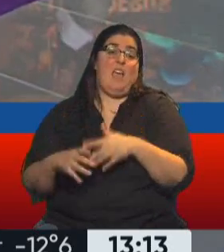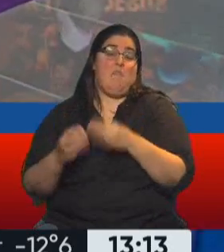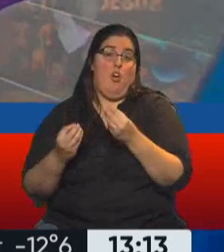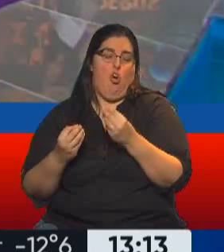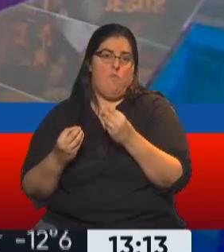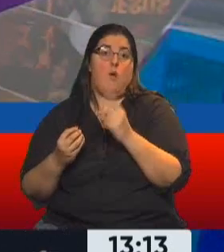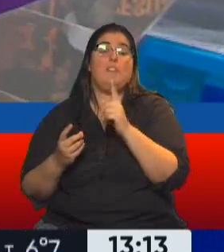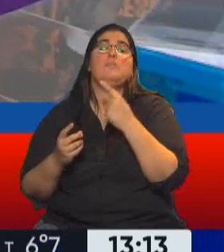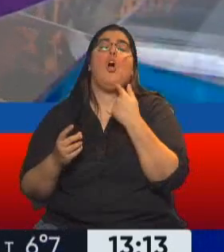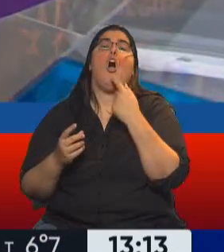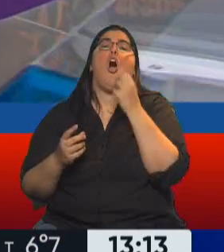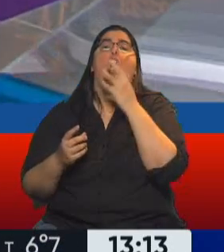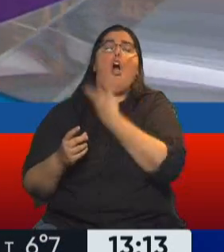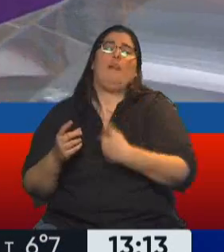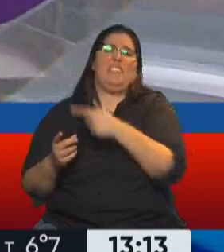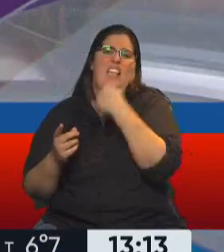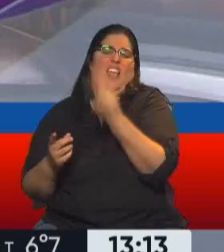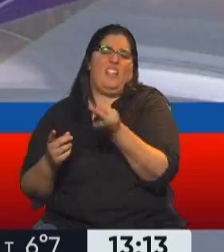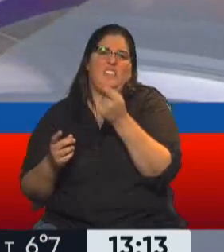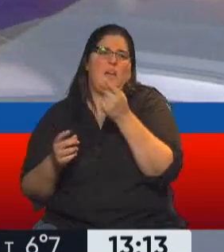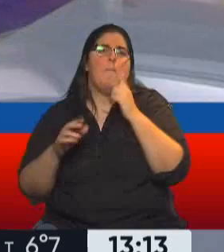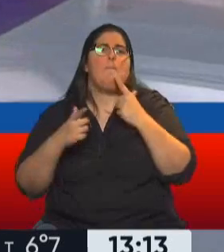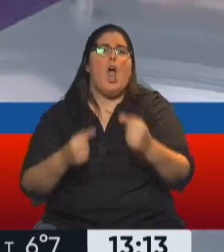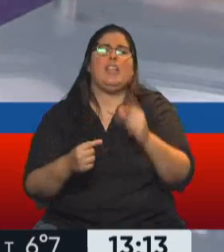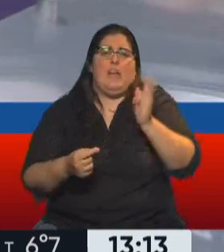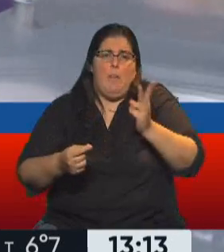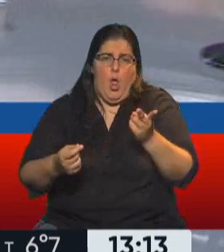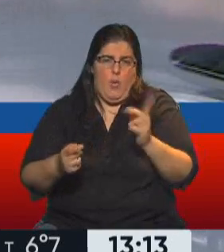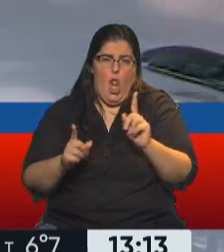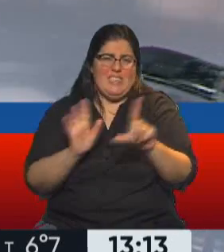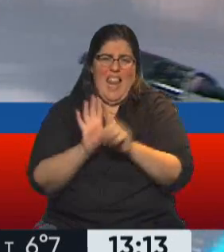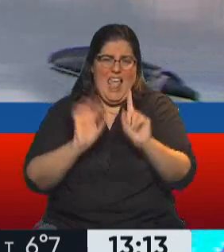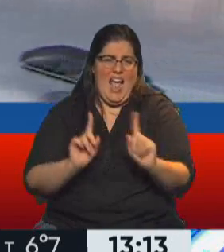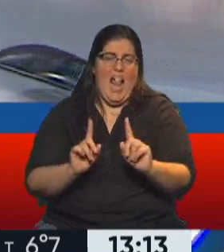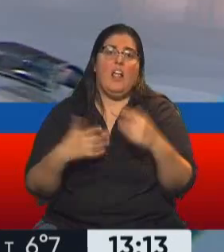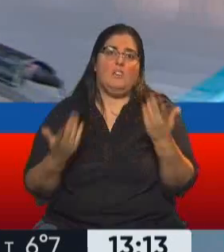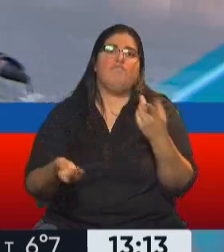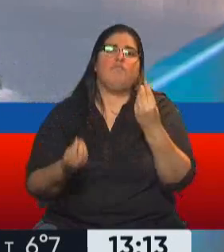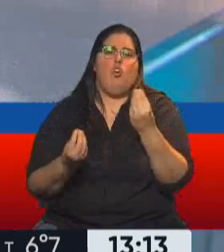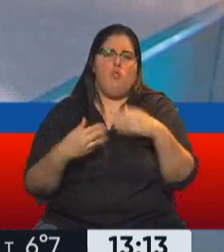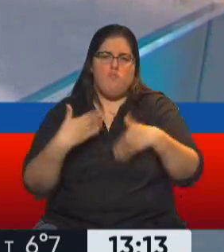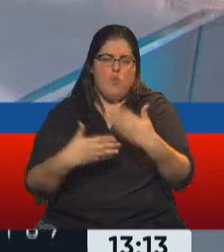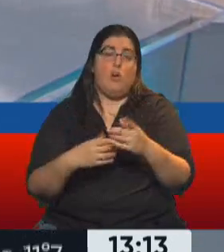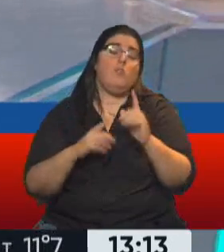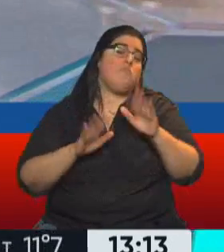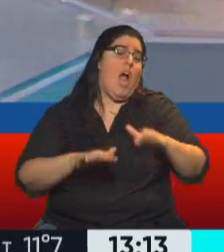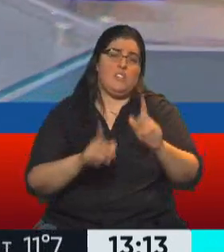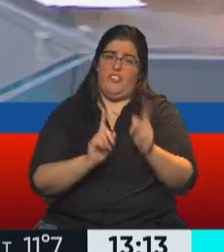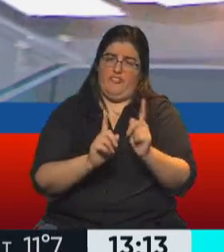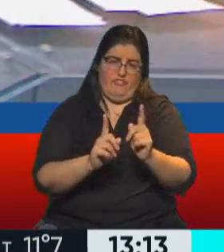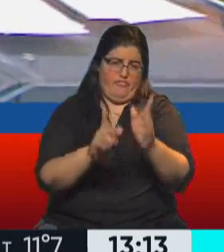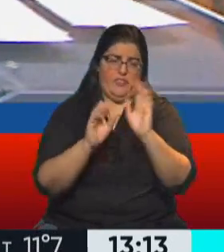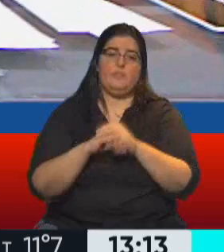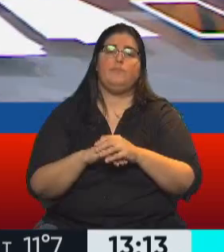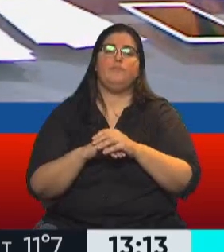las protestas y amenaza con prisión a los organizadores. Las marchas continúan, vamos al siguiente,